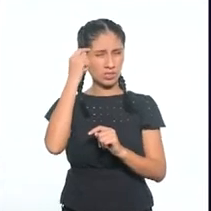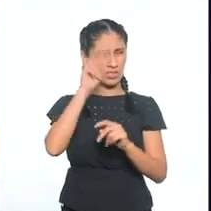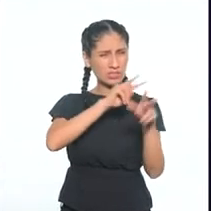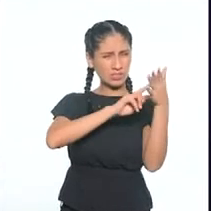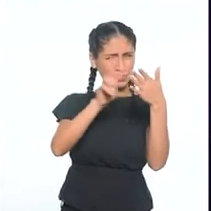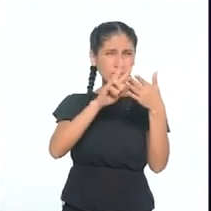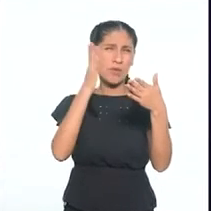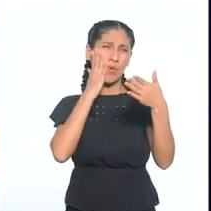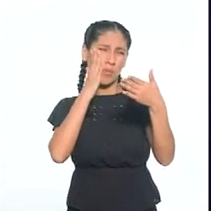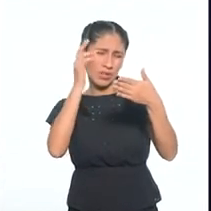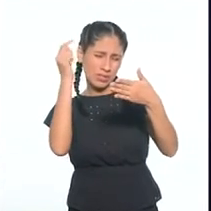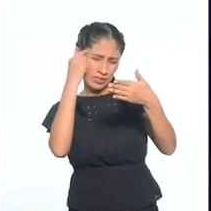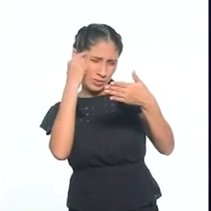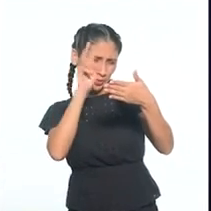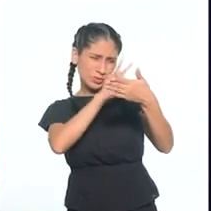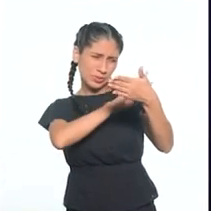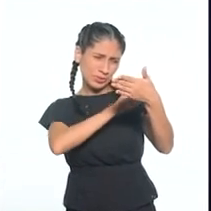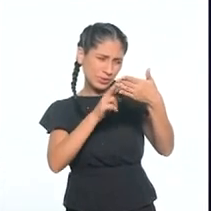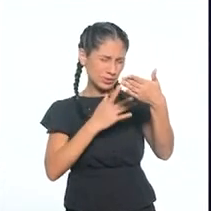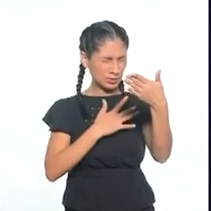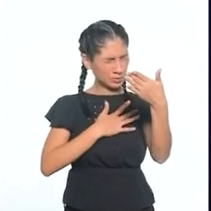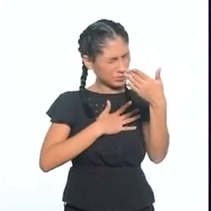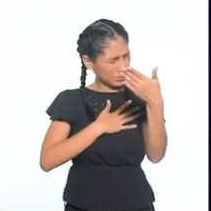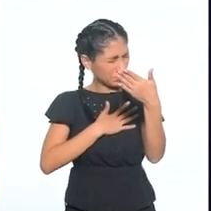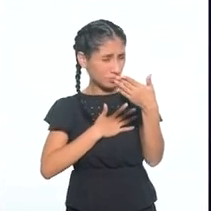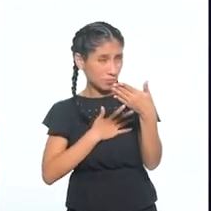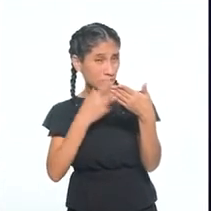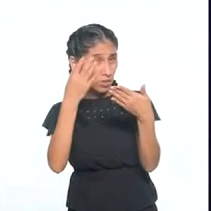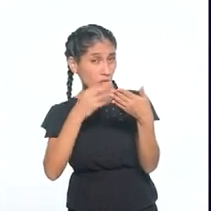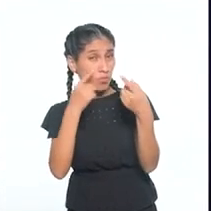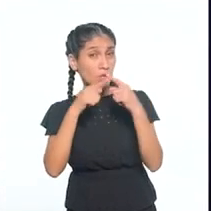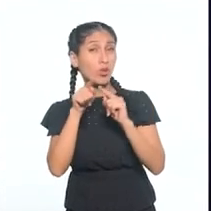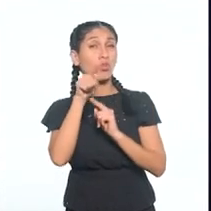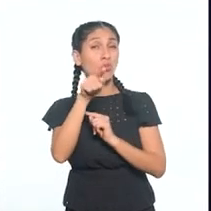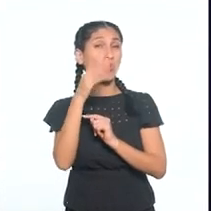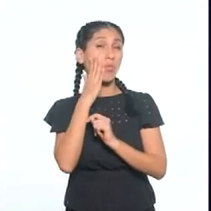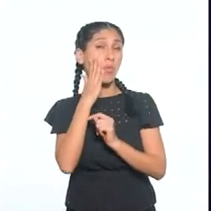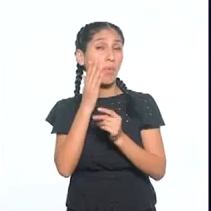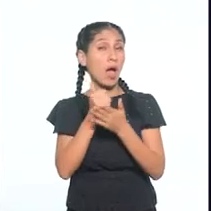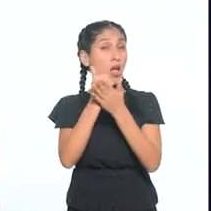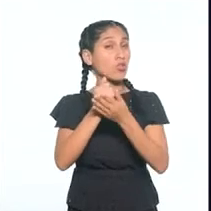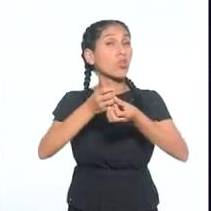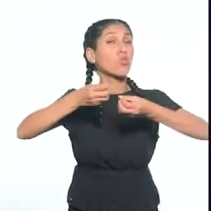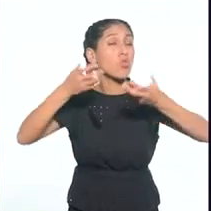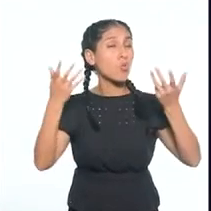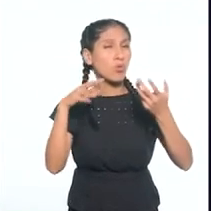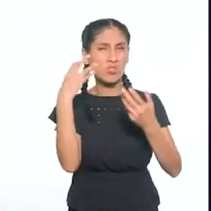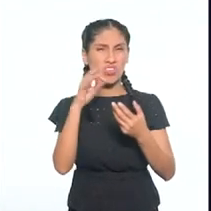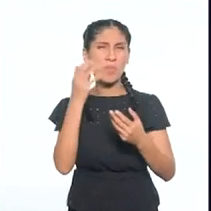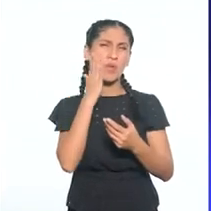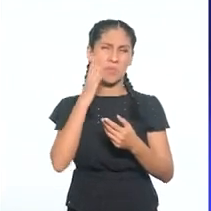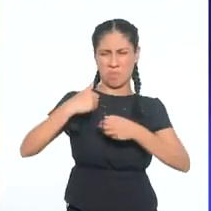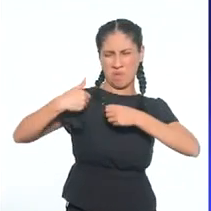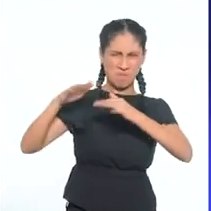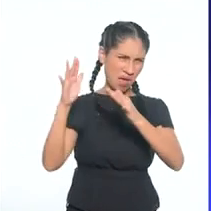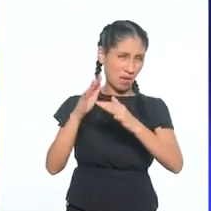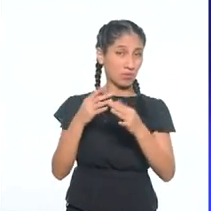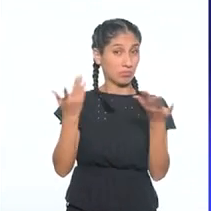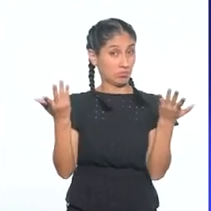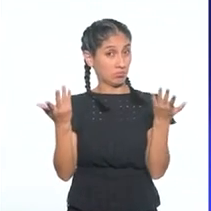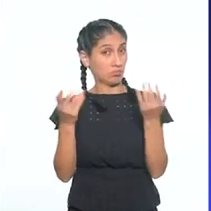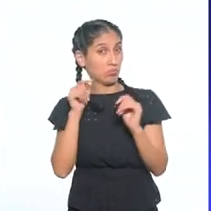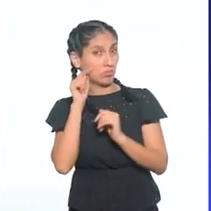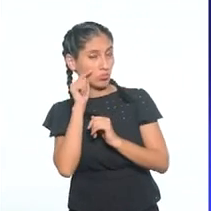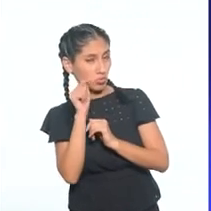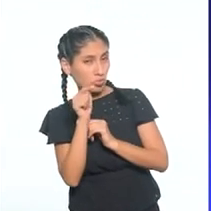recuerdo de su madre verdad pero nunca hizo usted nada por ella nos pagó mal siempre parece que en